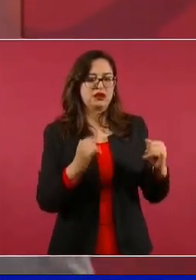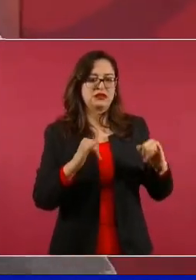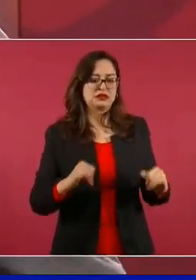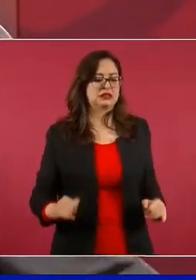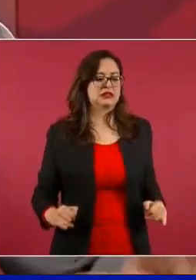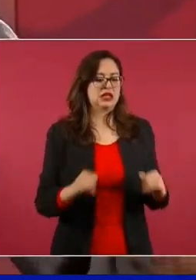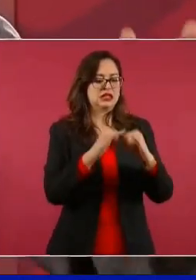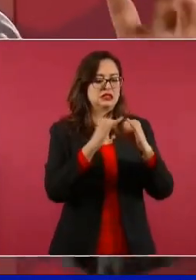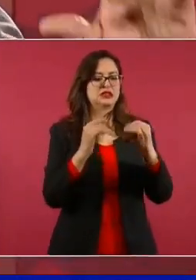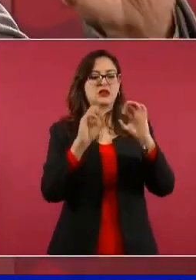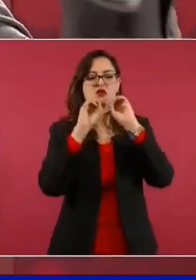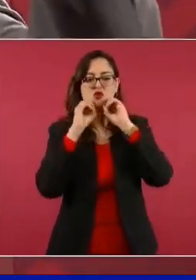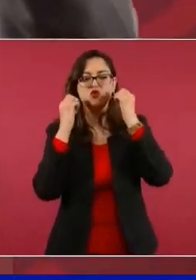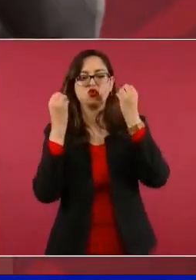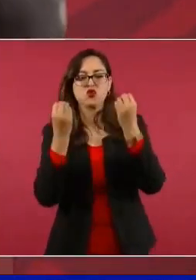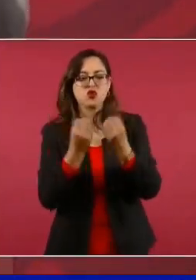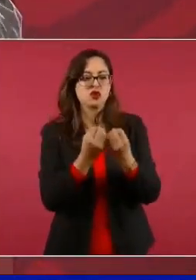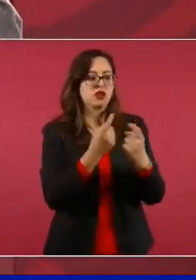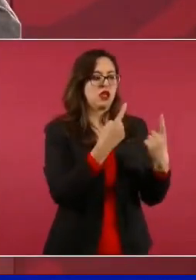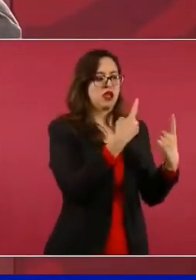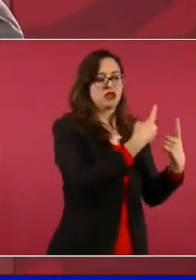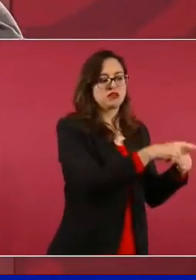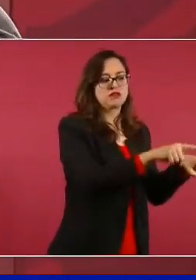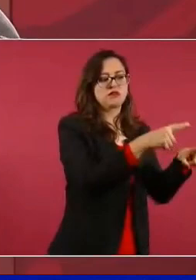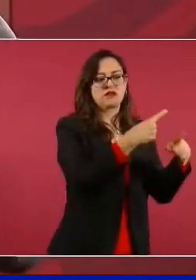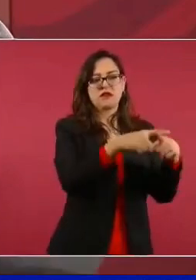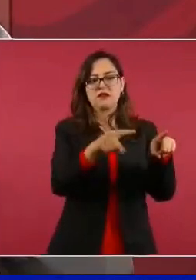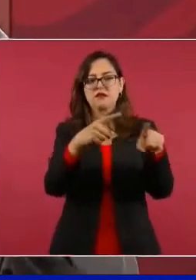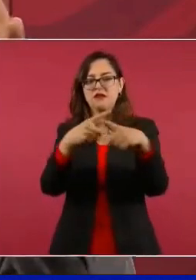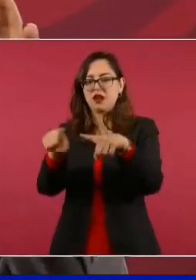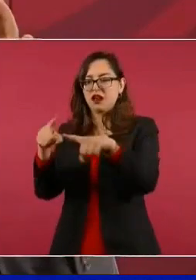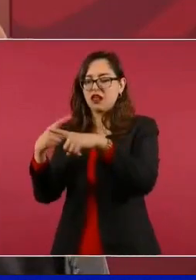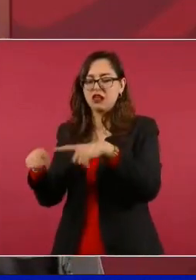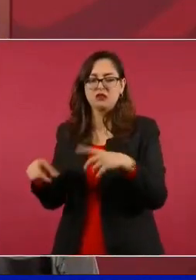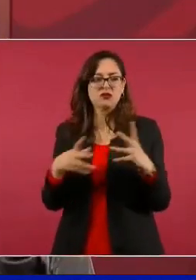de organizaciones autónomas, independientes,